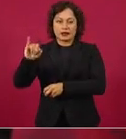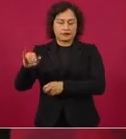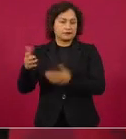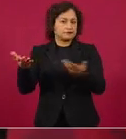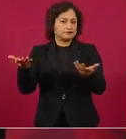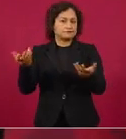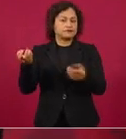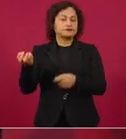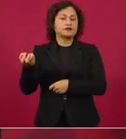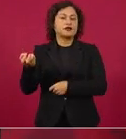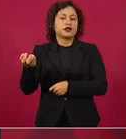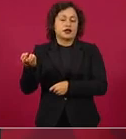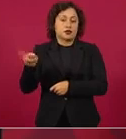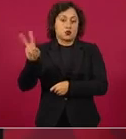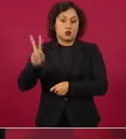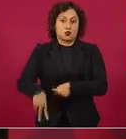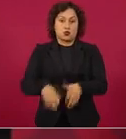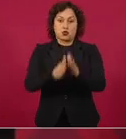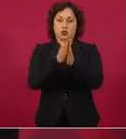aun cuando